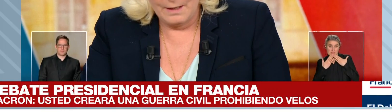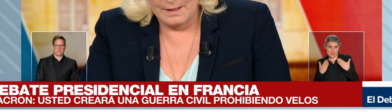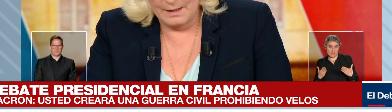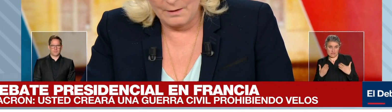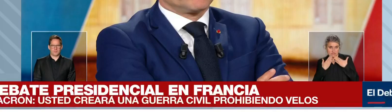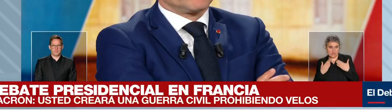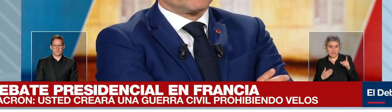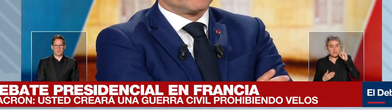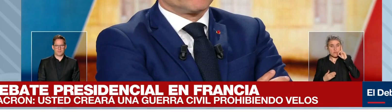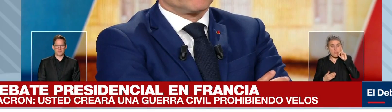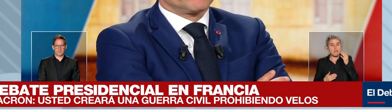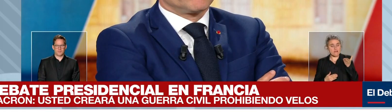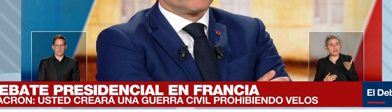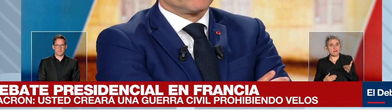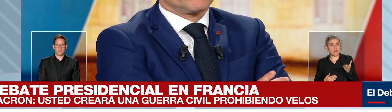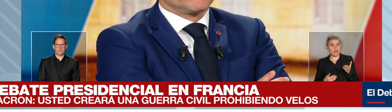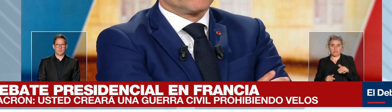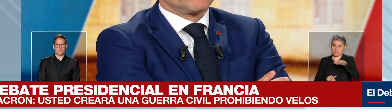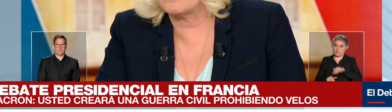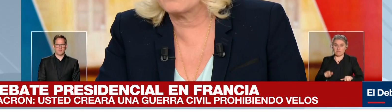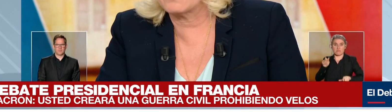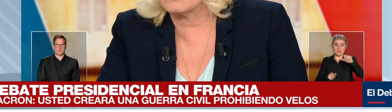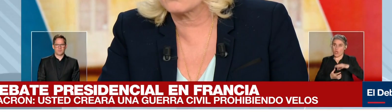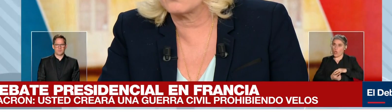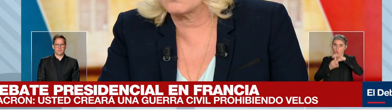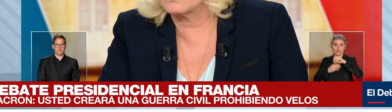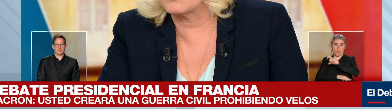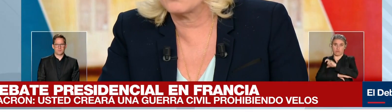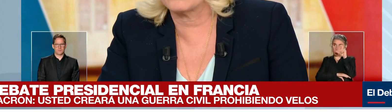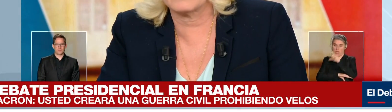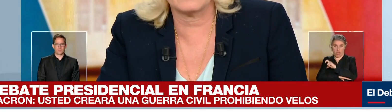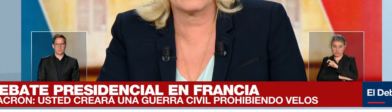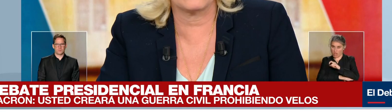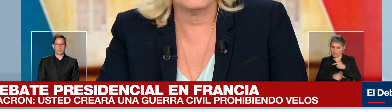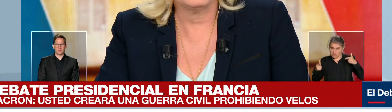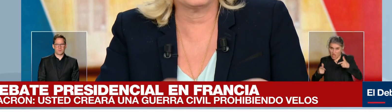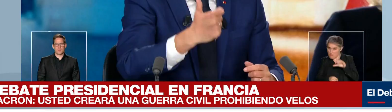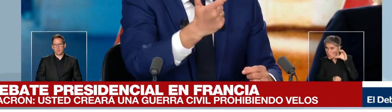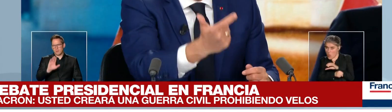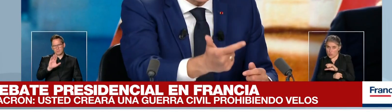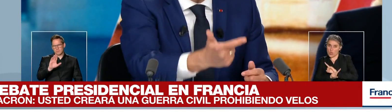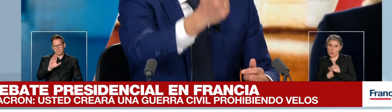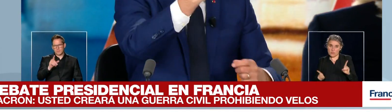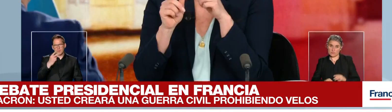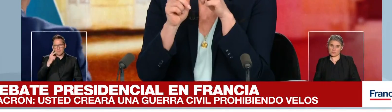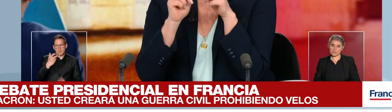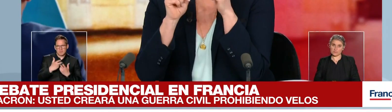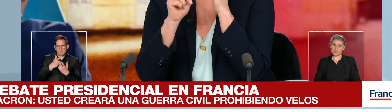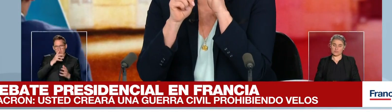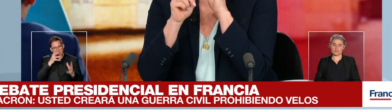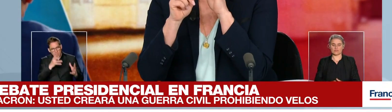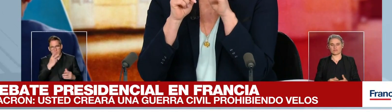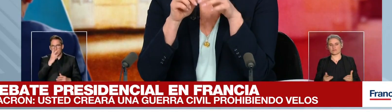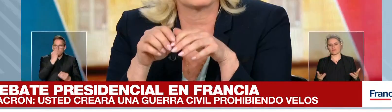gracias por permitirme recordar a los musulmanes que no estoy combatiendo su religión. Pero es contra